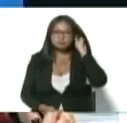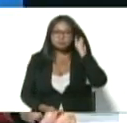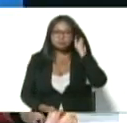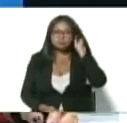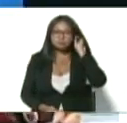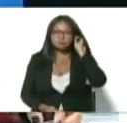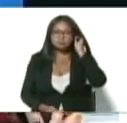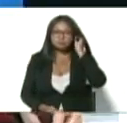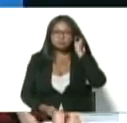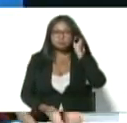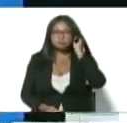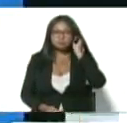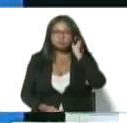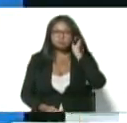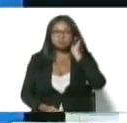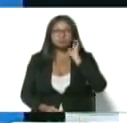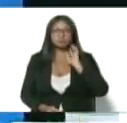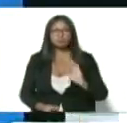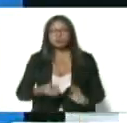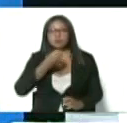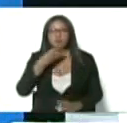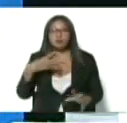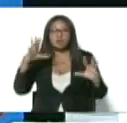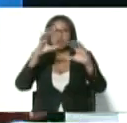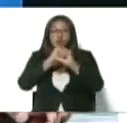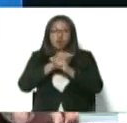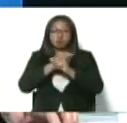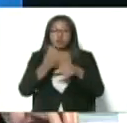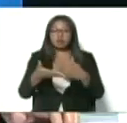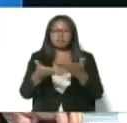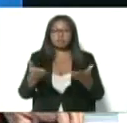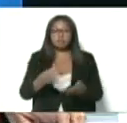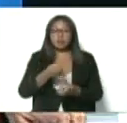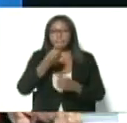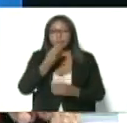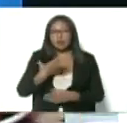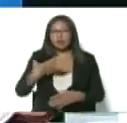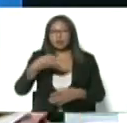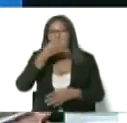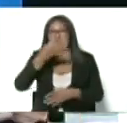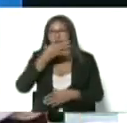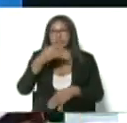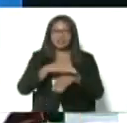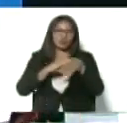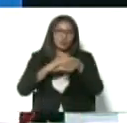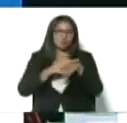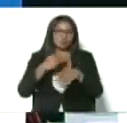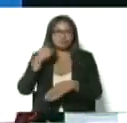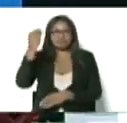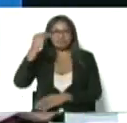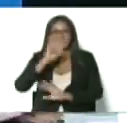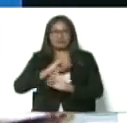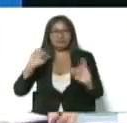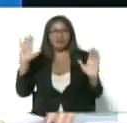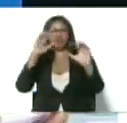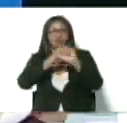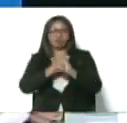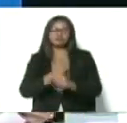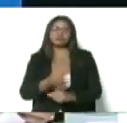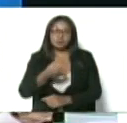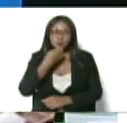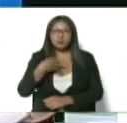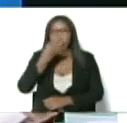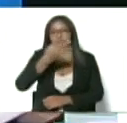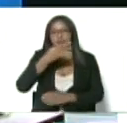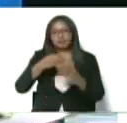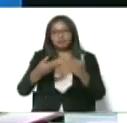buenas noches a todo el pueblo de venezuela nos buenas tardes de playa que llegarán noches buenas tarde a todo